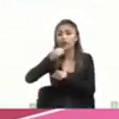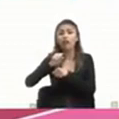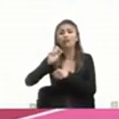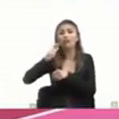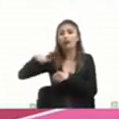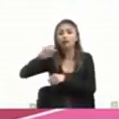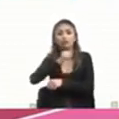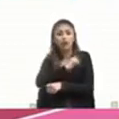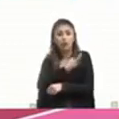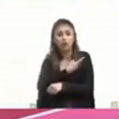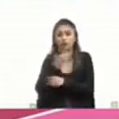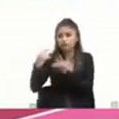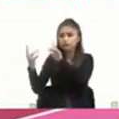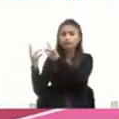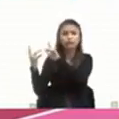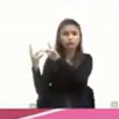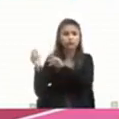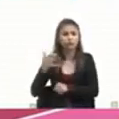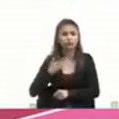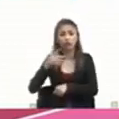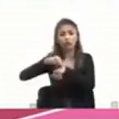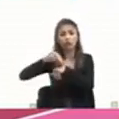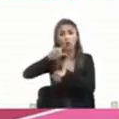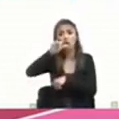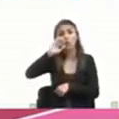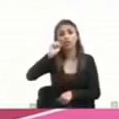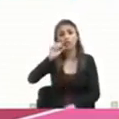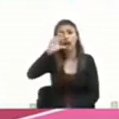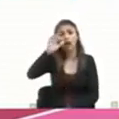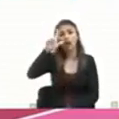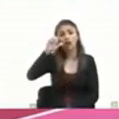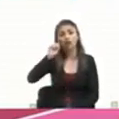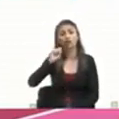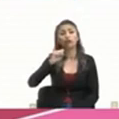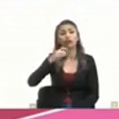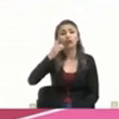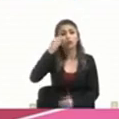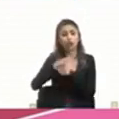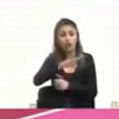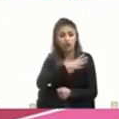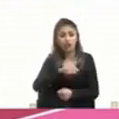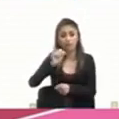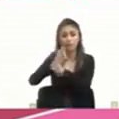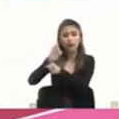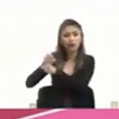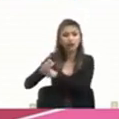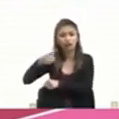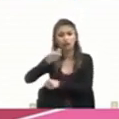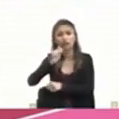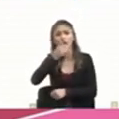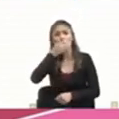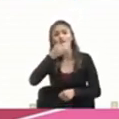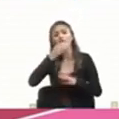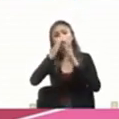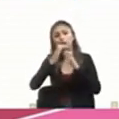en concreto con el doctor Luis Carlos Zúñiga Durán, que es director general de Protección contra Riesgos Sanitarios, y